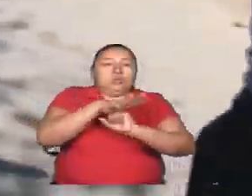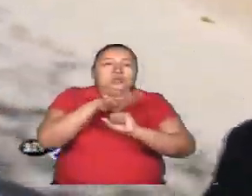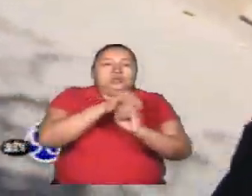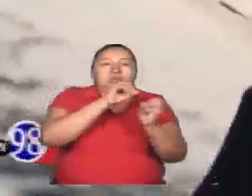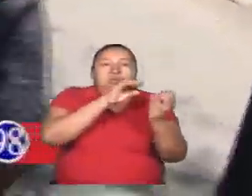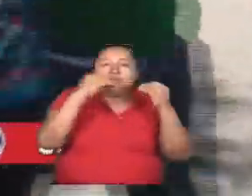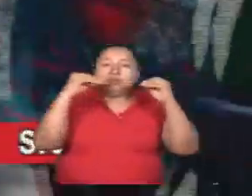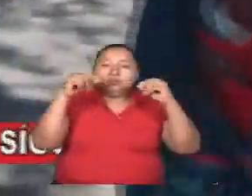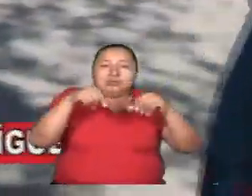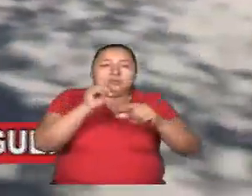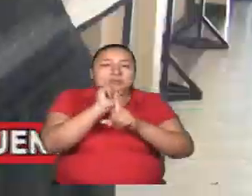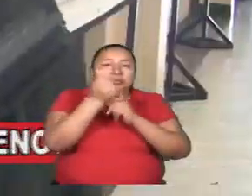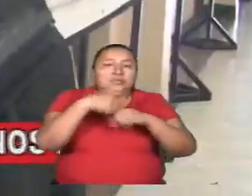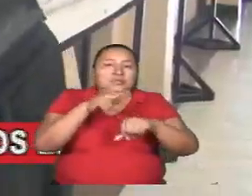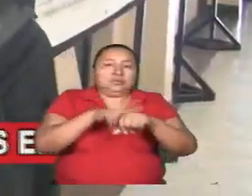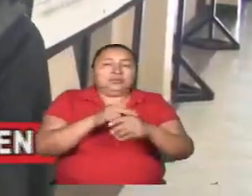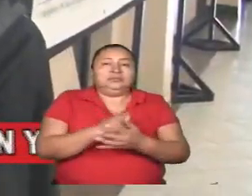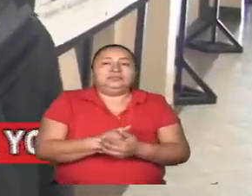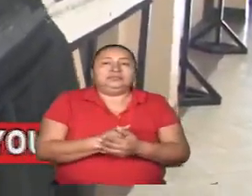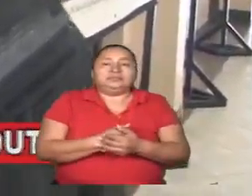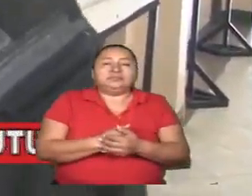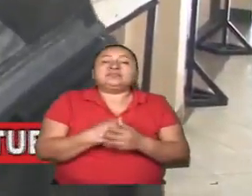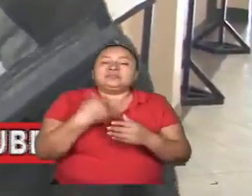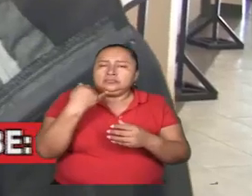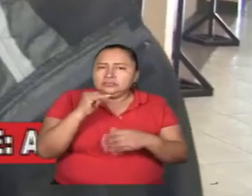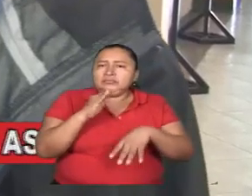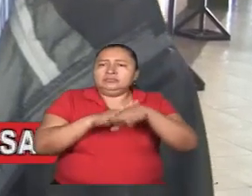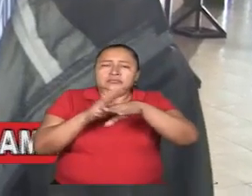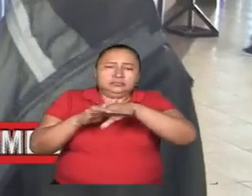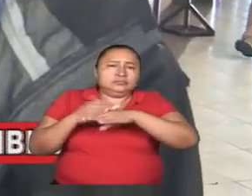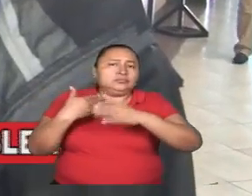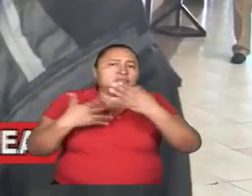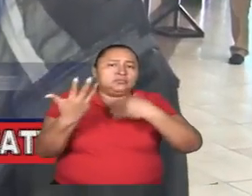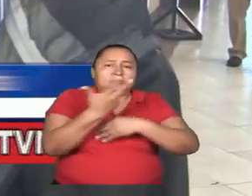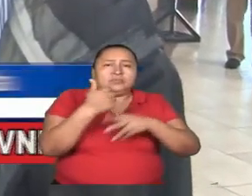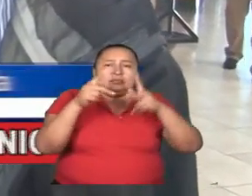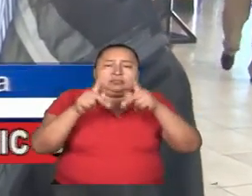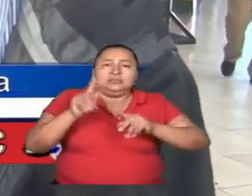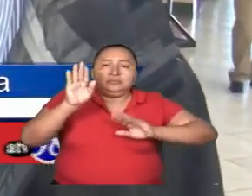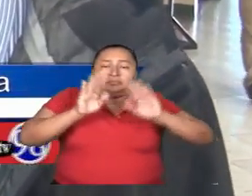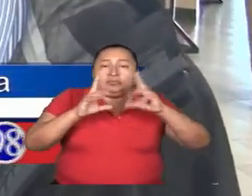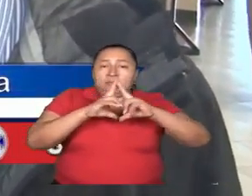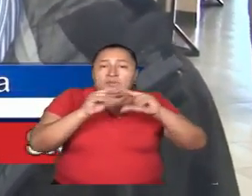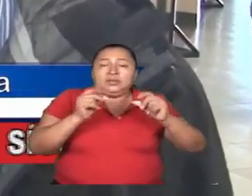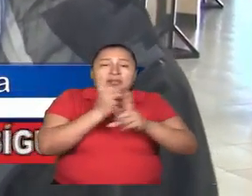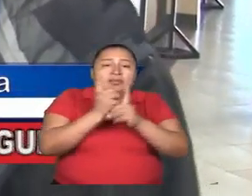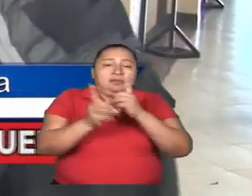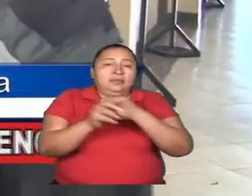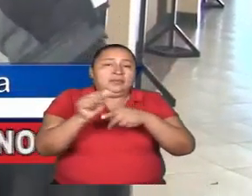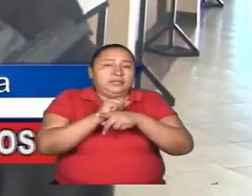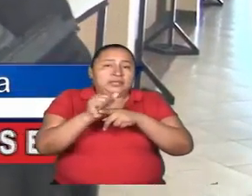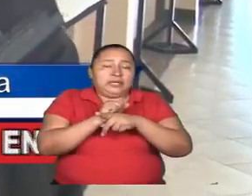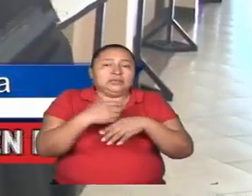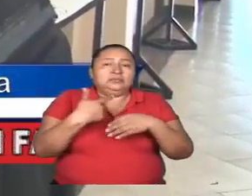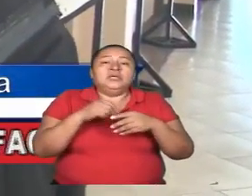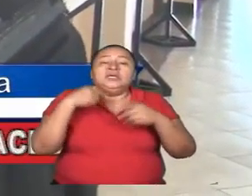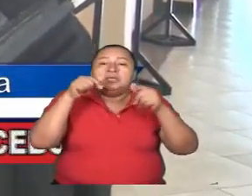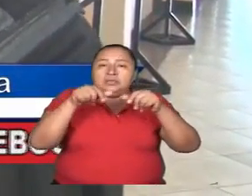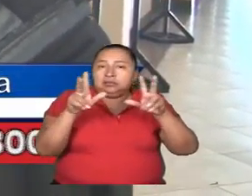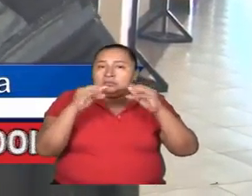Asamblea Nacional. Bueno, hemos insistido de que todos los nicaragüenses deben de practicar, deben de ejercitarse, deben de conocer, y en el caso de